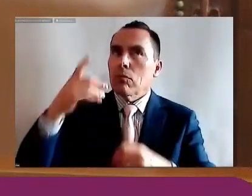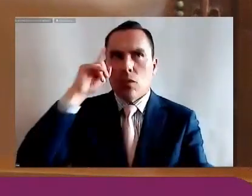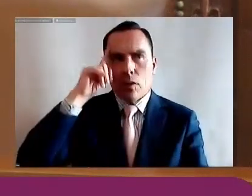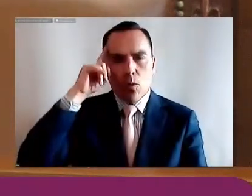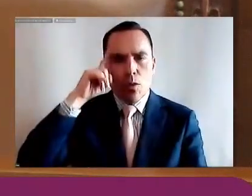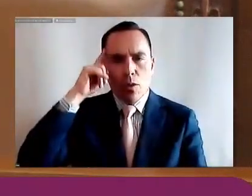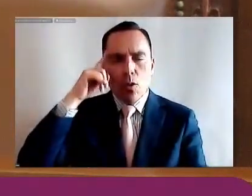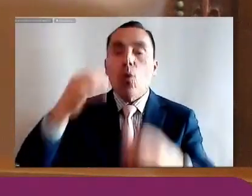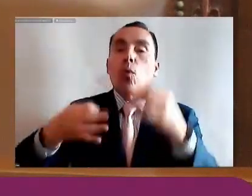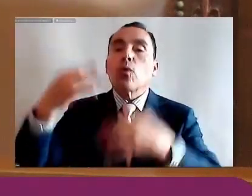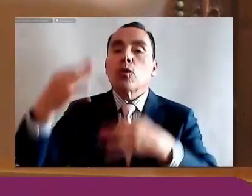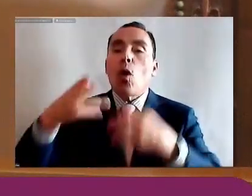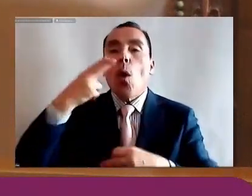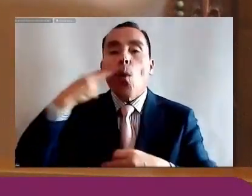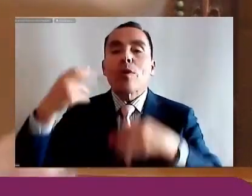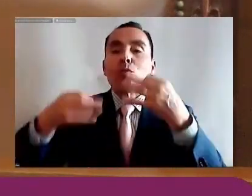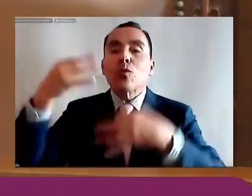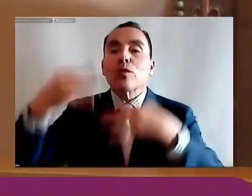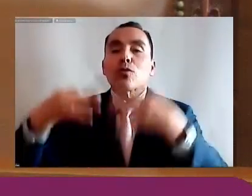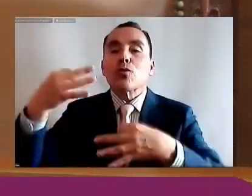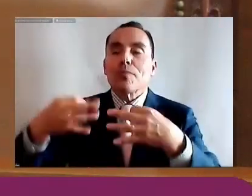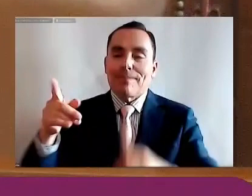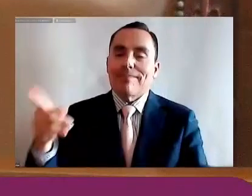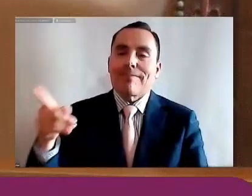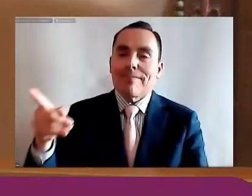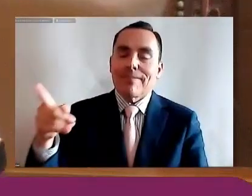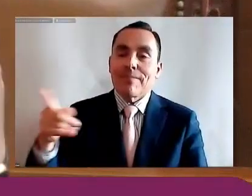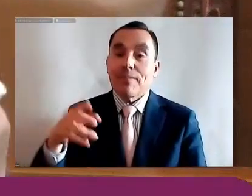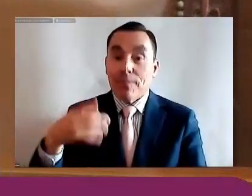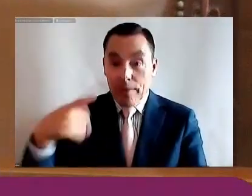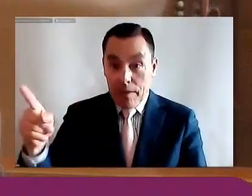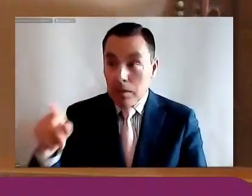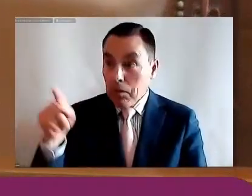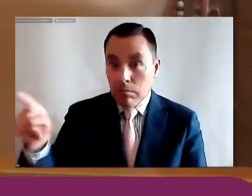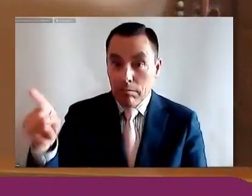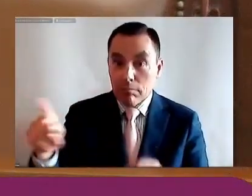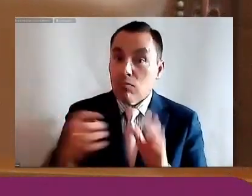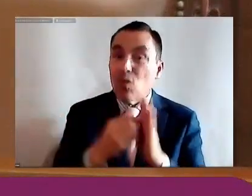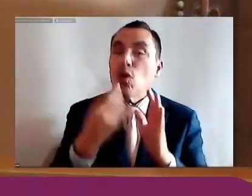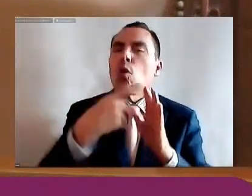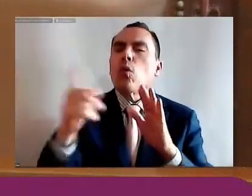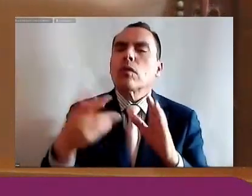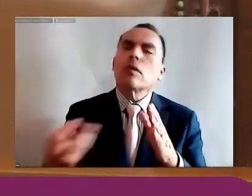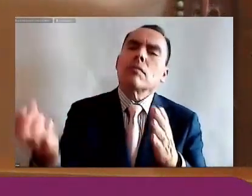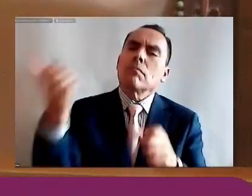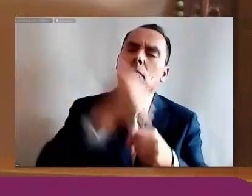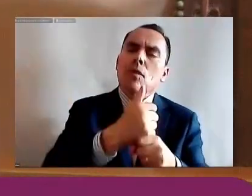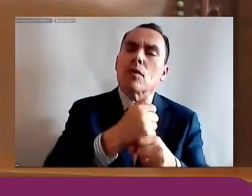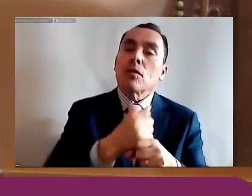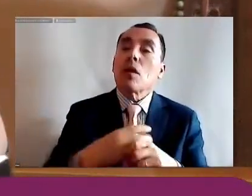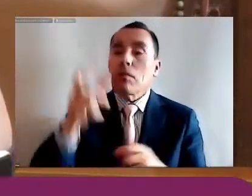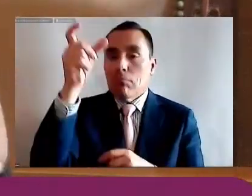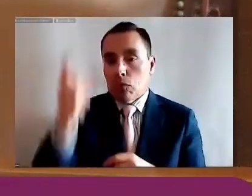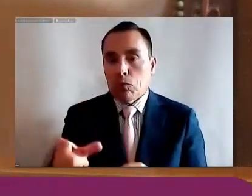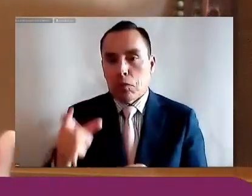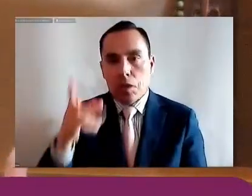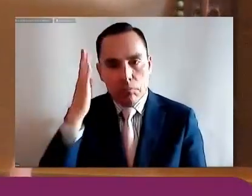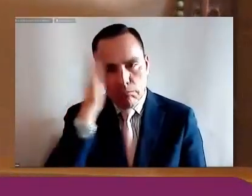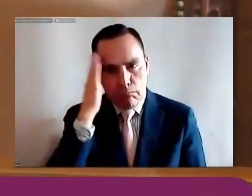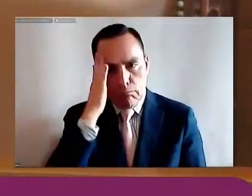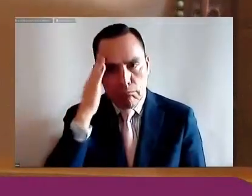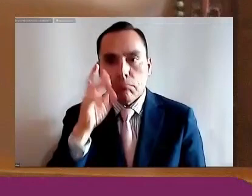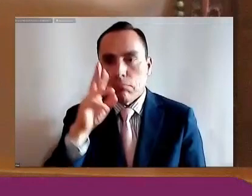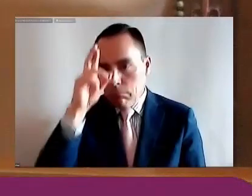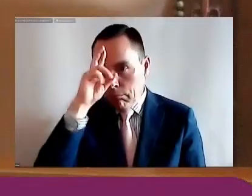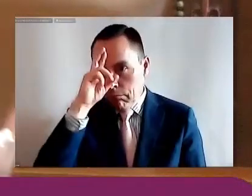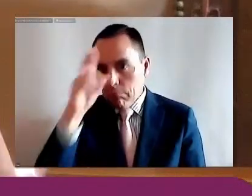hombre juicioso, de distintas disposiciones y reemplazarlo por persona razonable, ¿verdad? Y dice el mismo